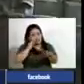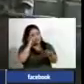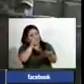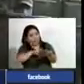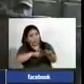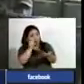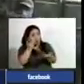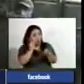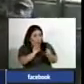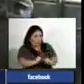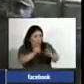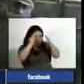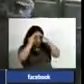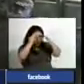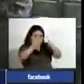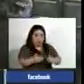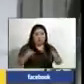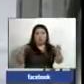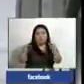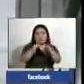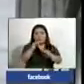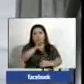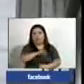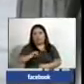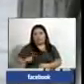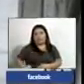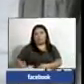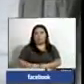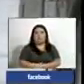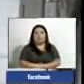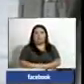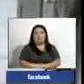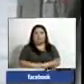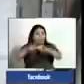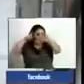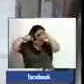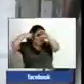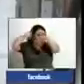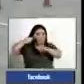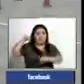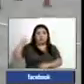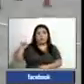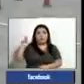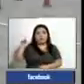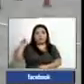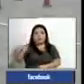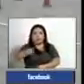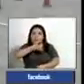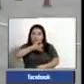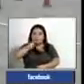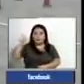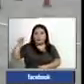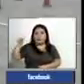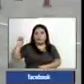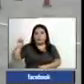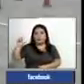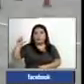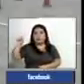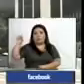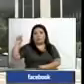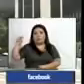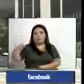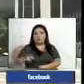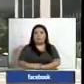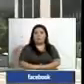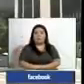que puedan atender en todo el territorio salvadoreño. Con imágenes de Juan Castellanos, Nelson Quinteros, Noticiero Hechos.